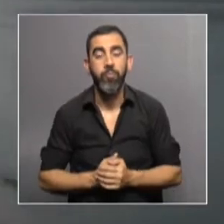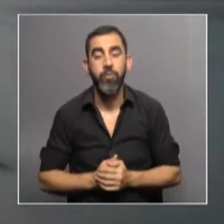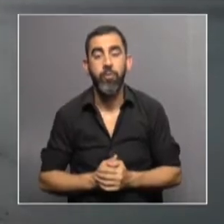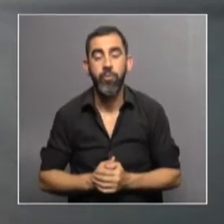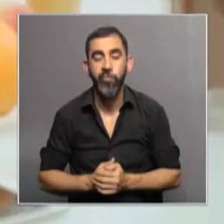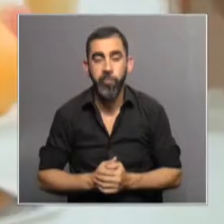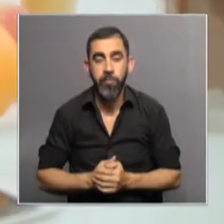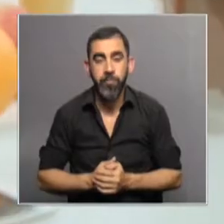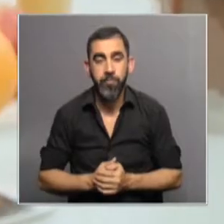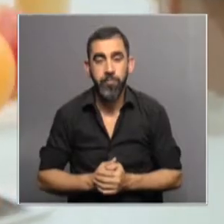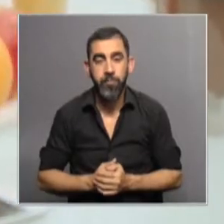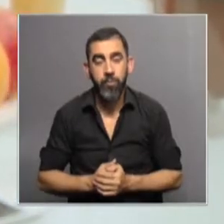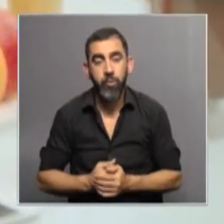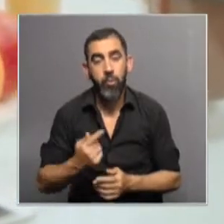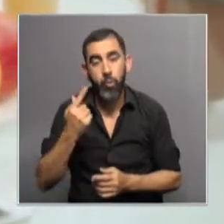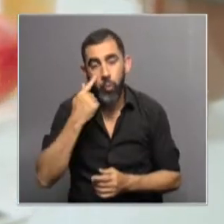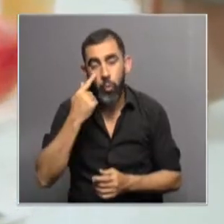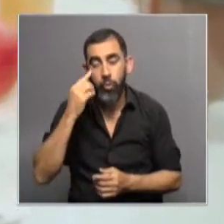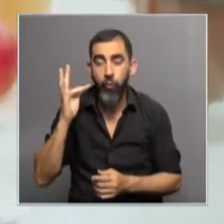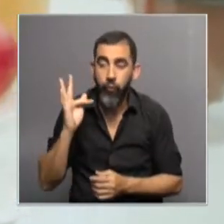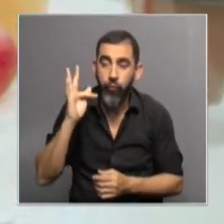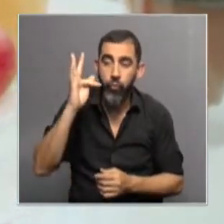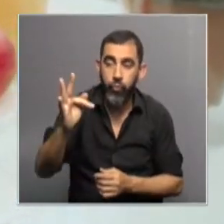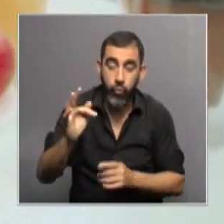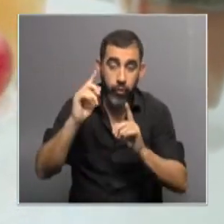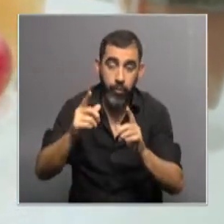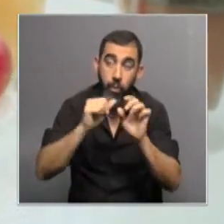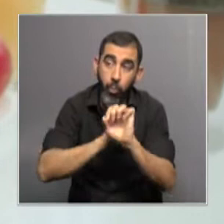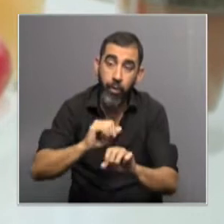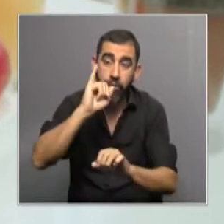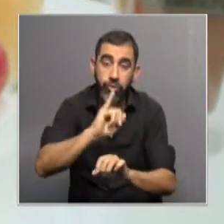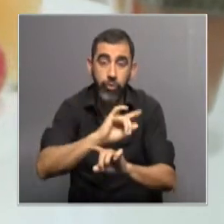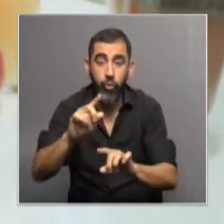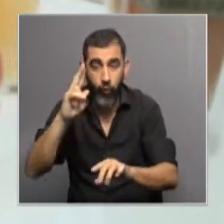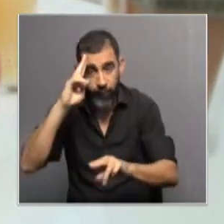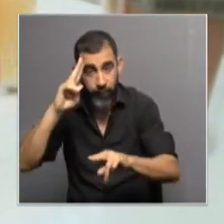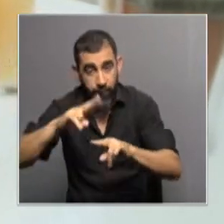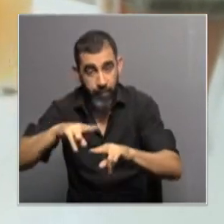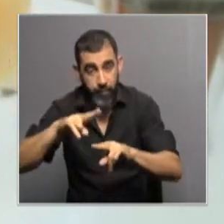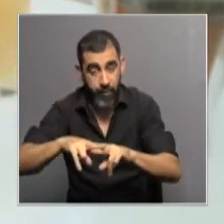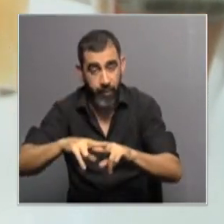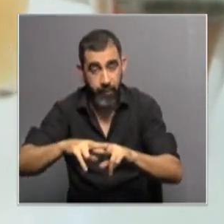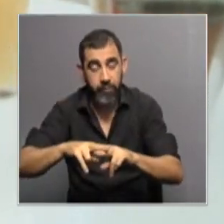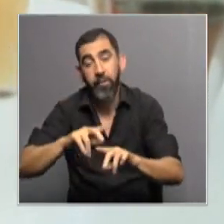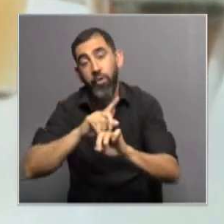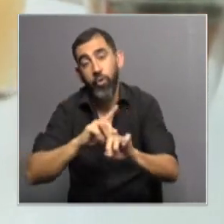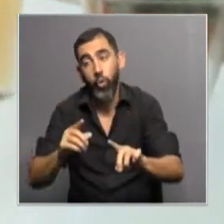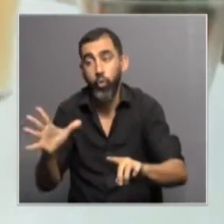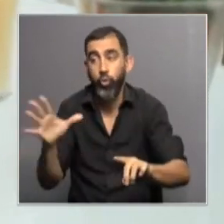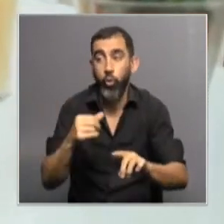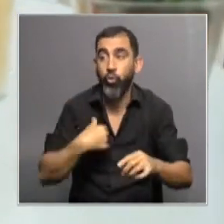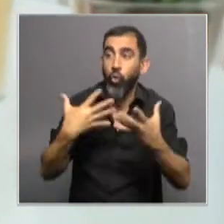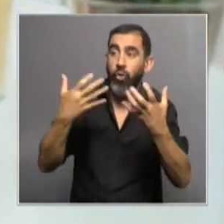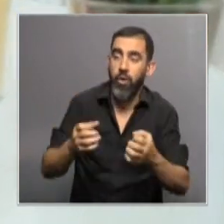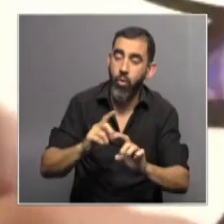Saber un poco sobre su futuro y sus predisposiciones no es algo que todos quieran.